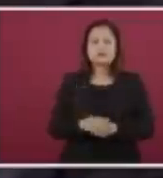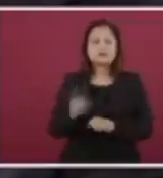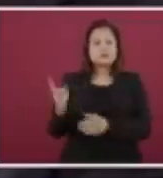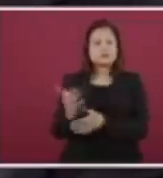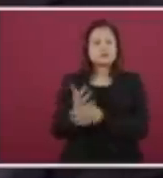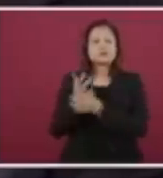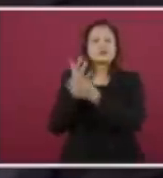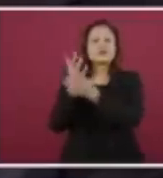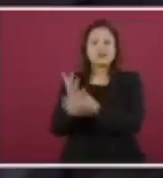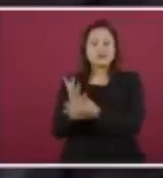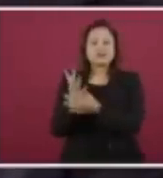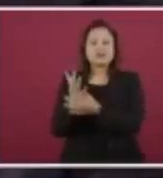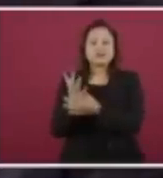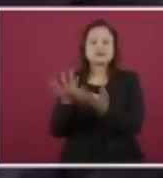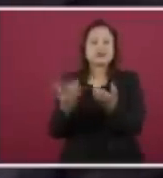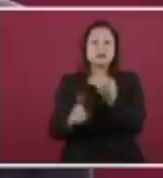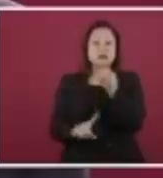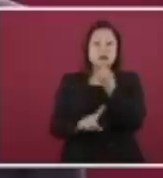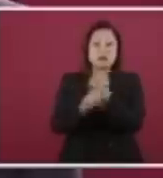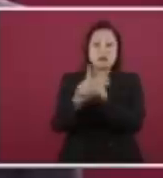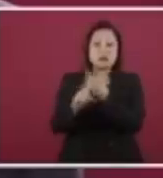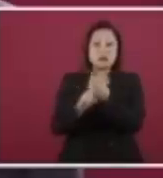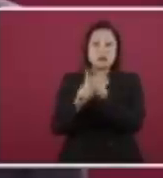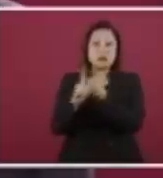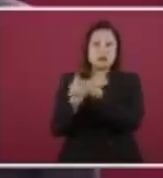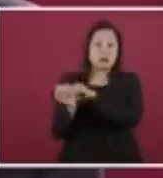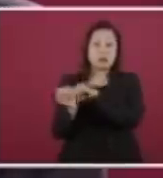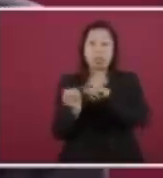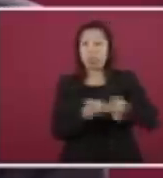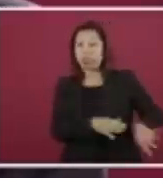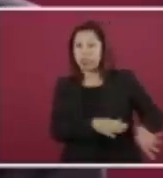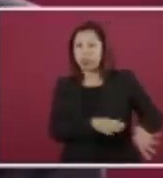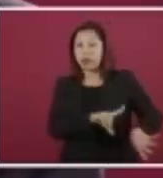se soslaya, estalla.